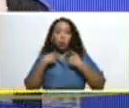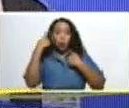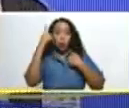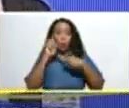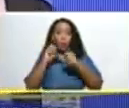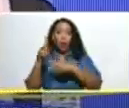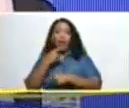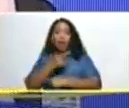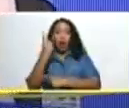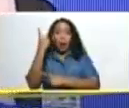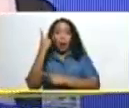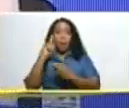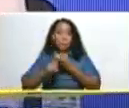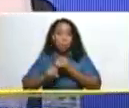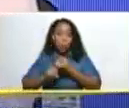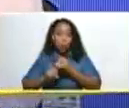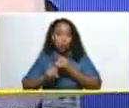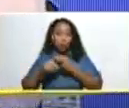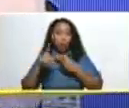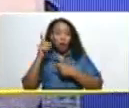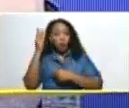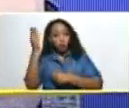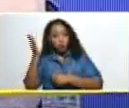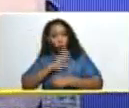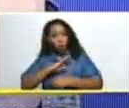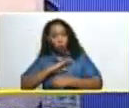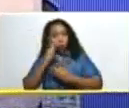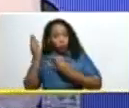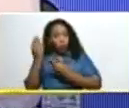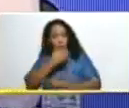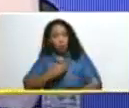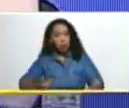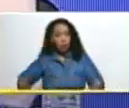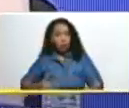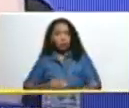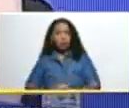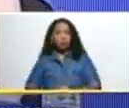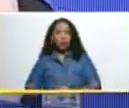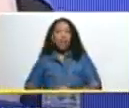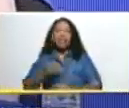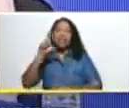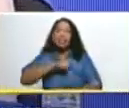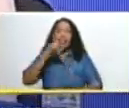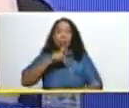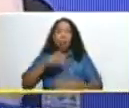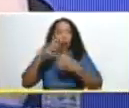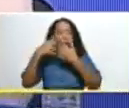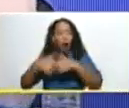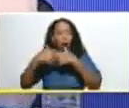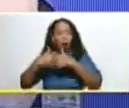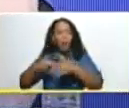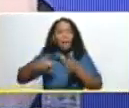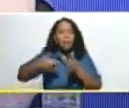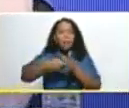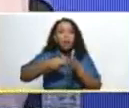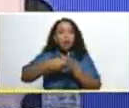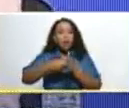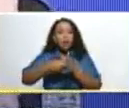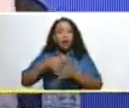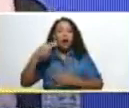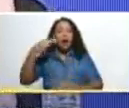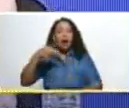comentado a la primera combatiente, que era, necesitamos analizar los pines de ATD. ¿Por qué? Porque nosotros, uno de